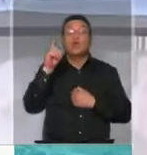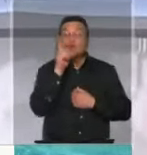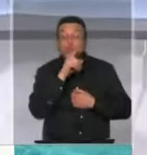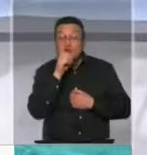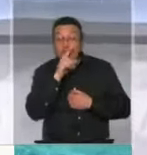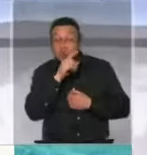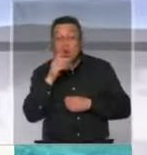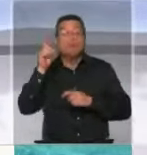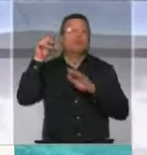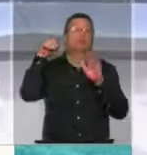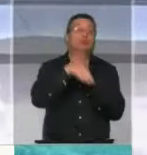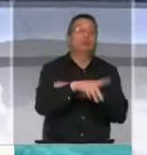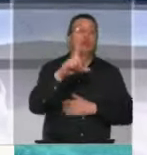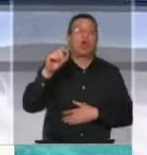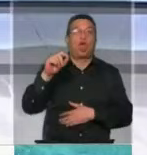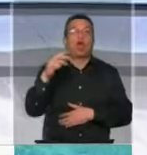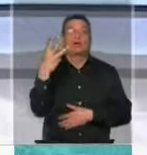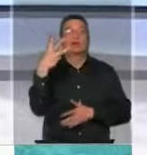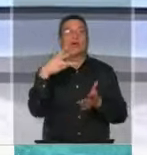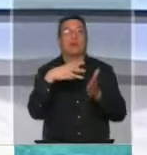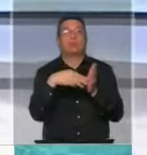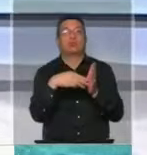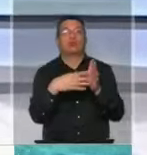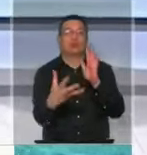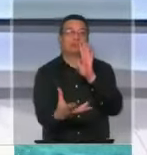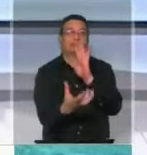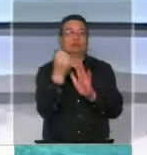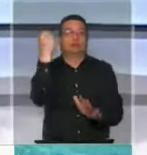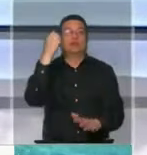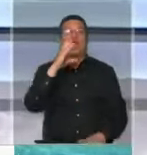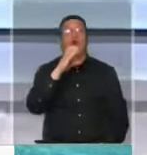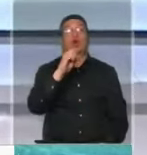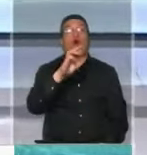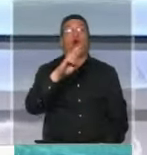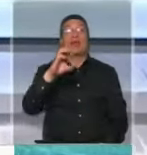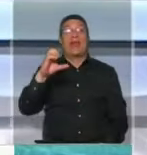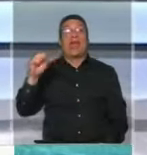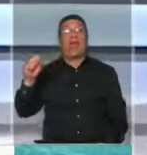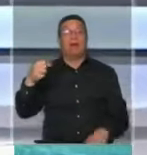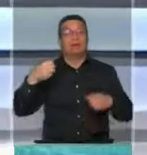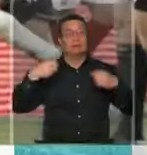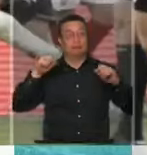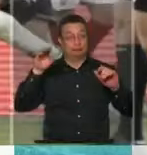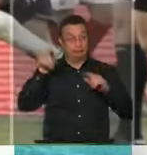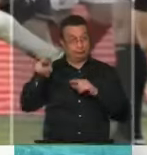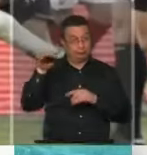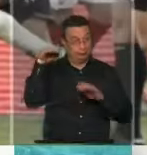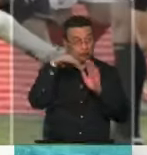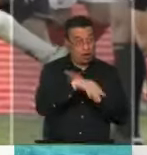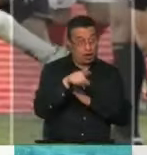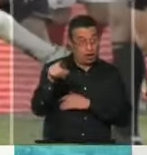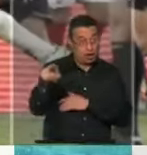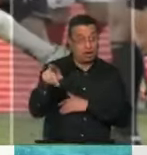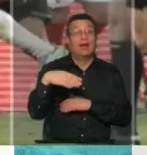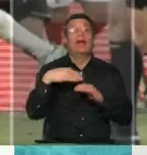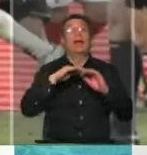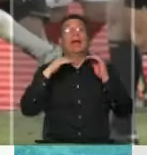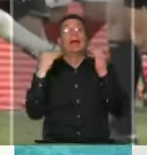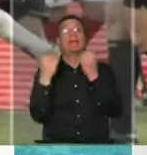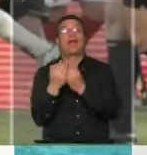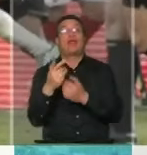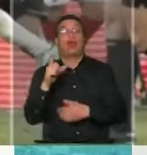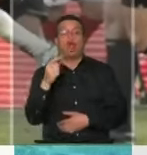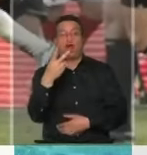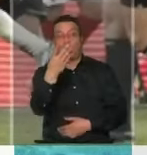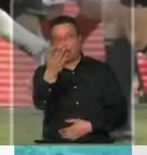los 3 puntos. Javier Correa parece que fue el héroe ante la UC. Los detalles los tiene David Calvo desde el Estadio